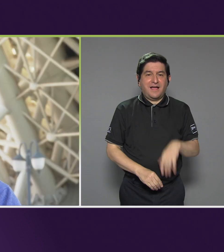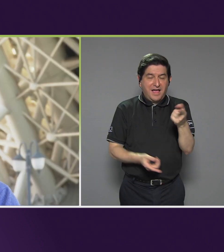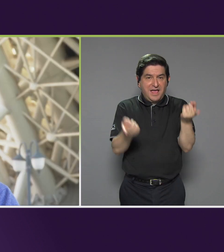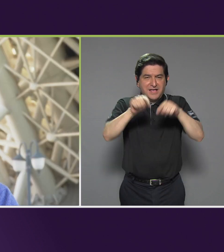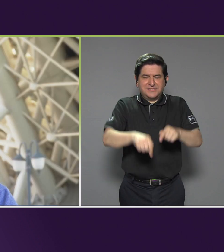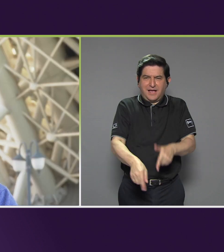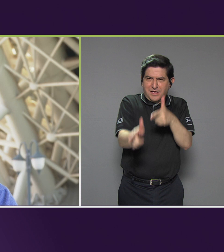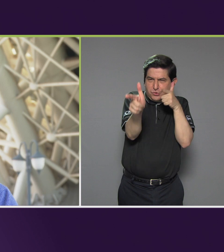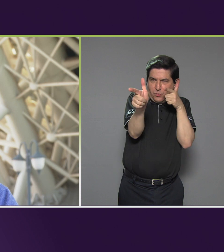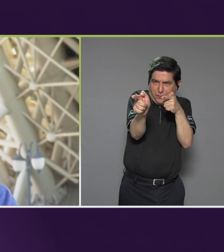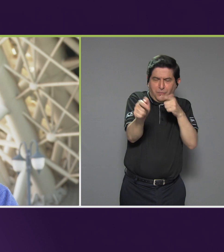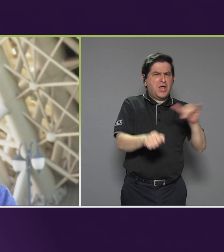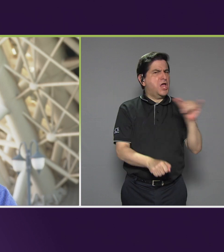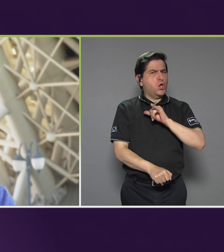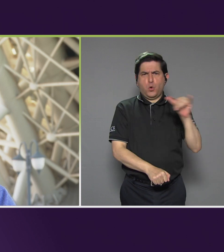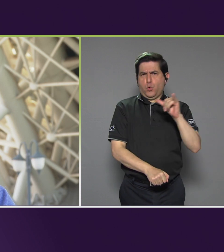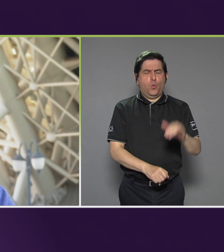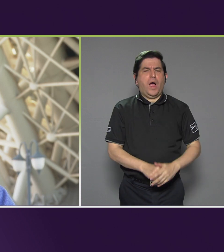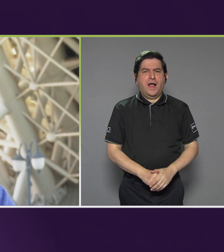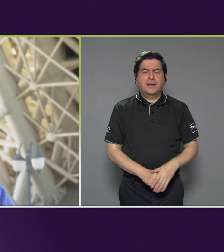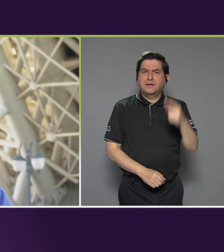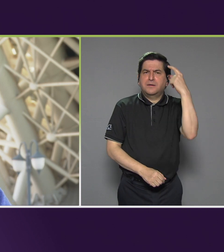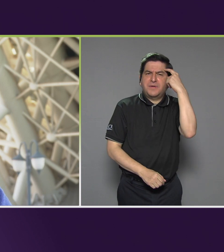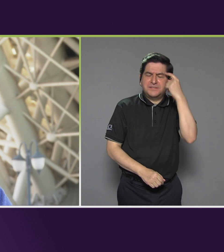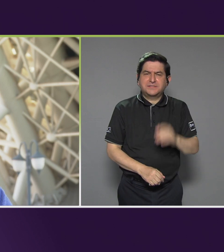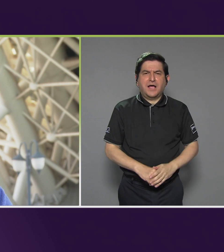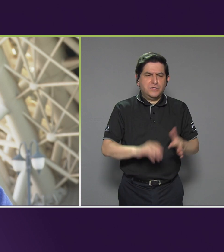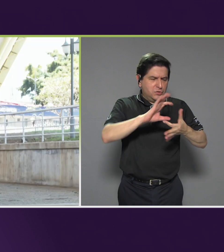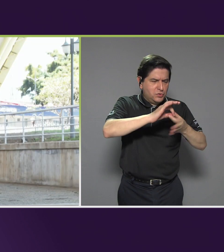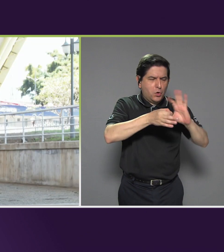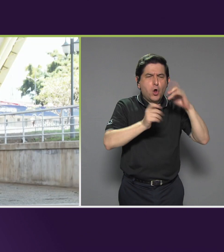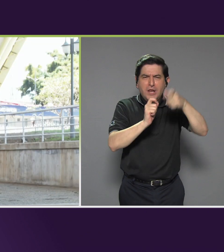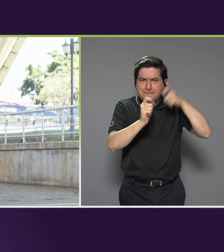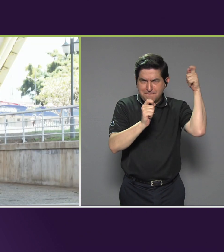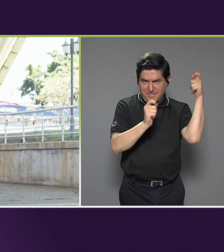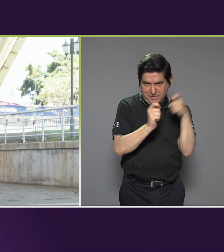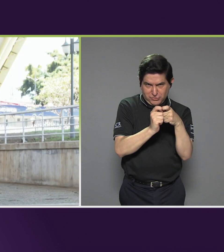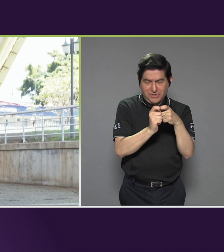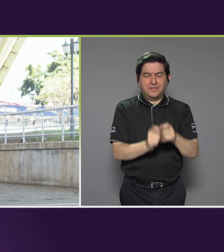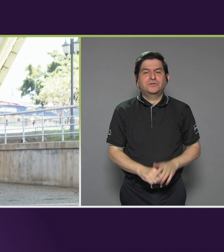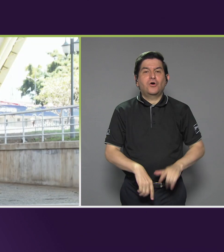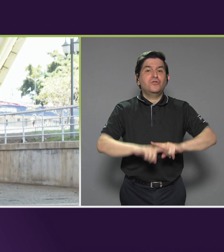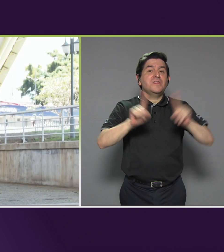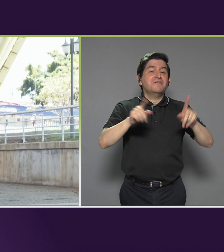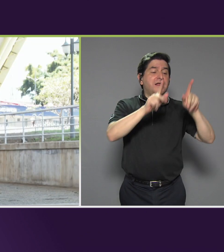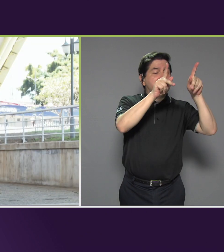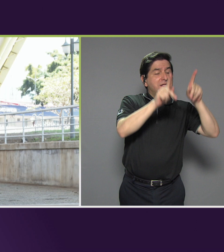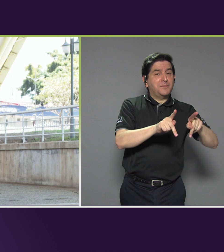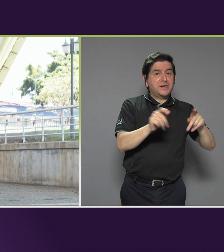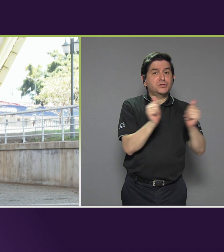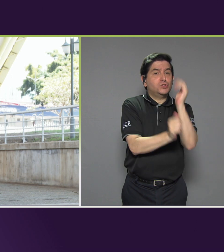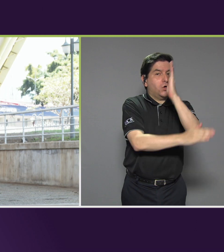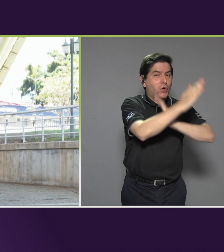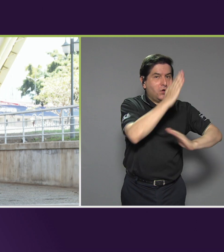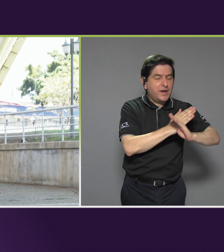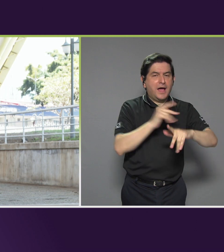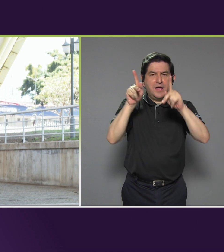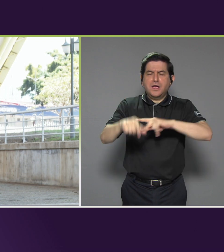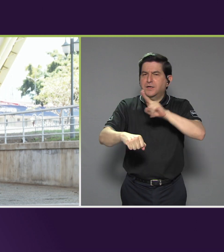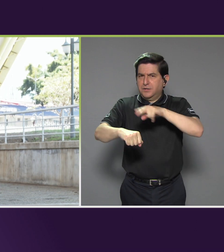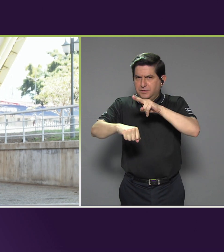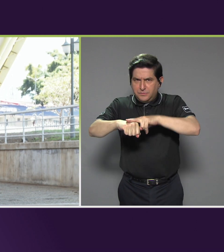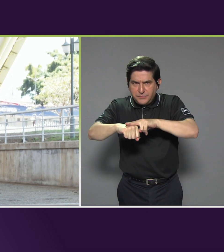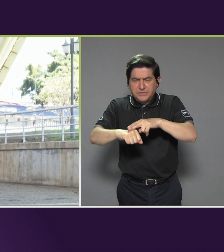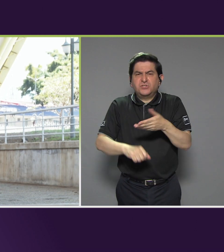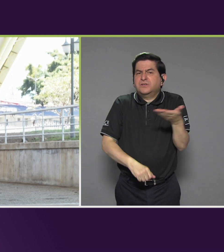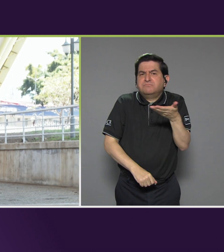es esencialmente la misma. Hablando de tiro olímpico de precisión, la diferencia entre una persona con discapacidad y uno convencional